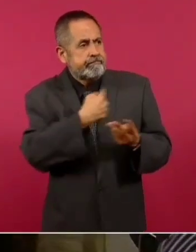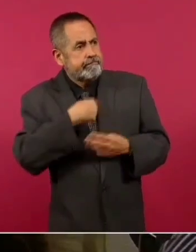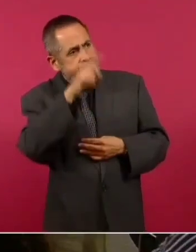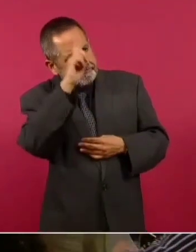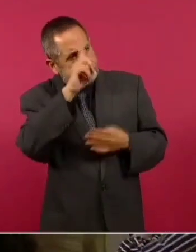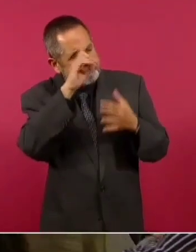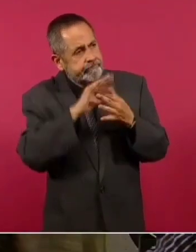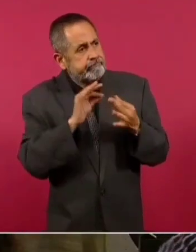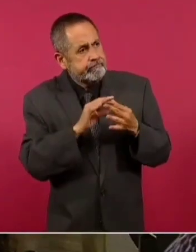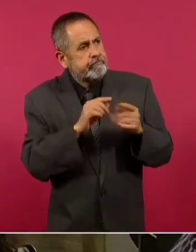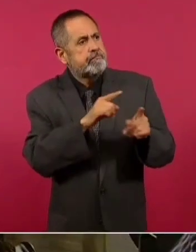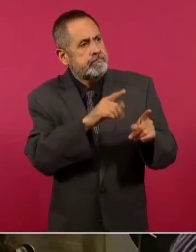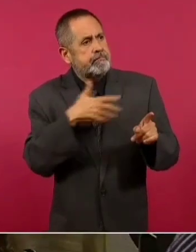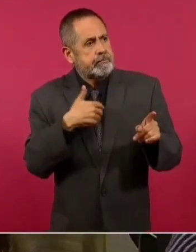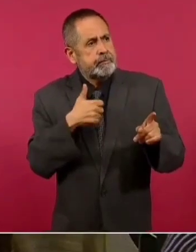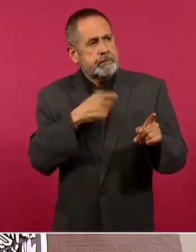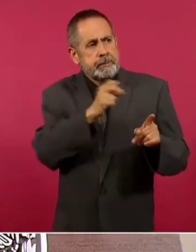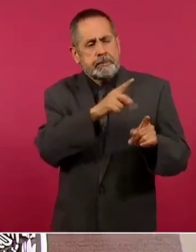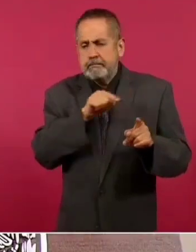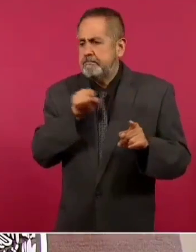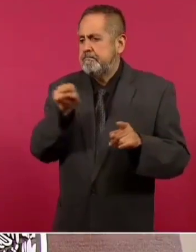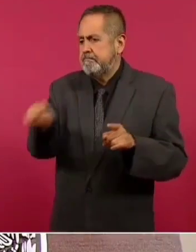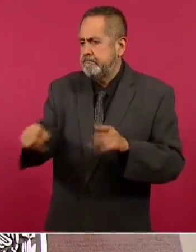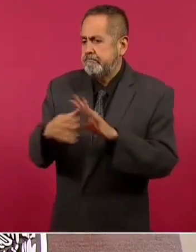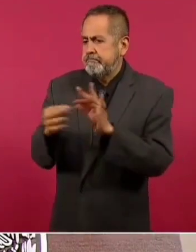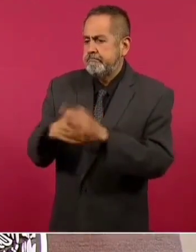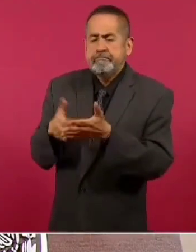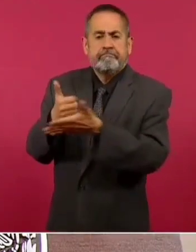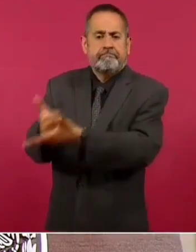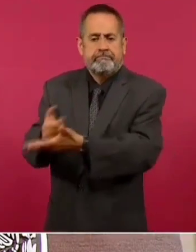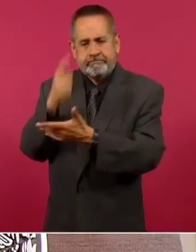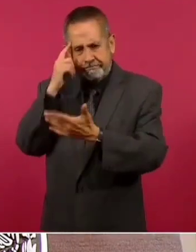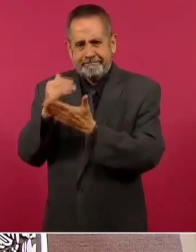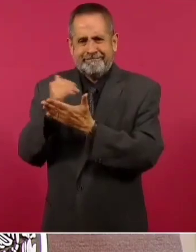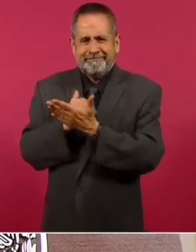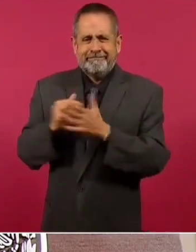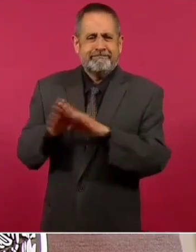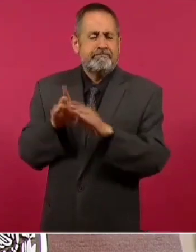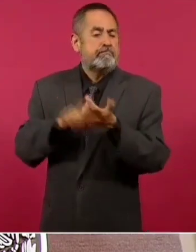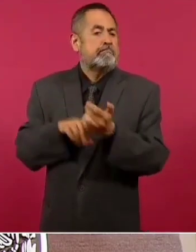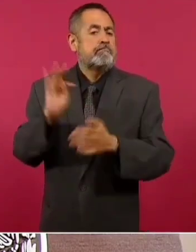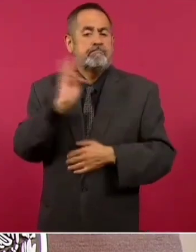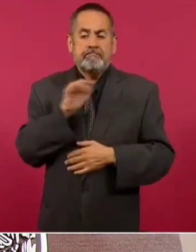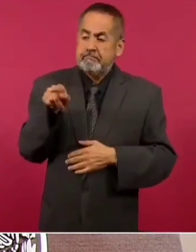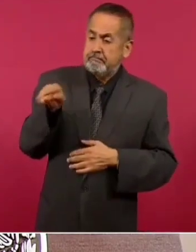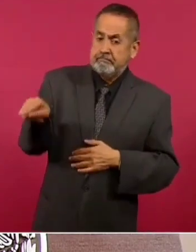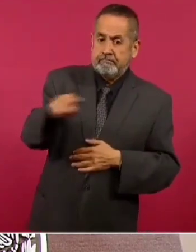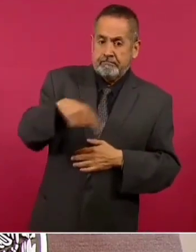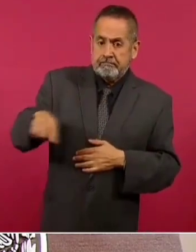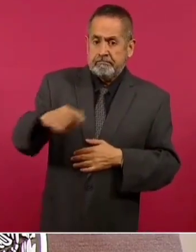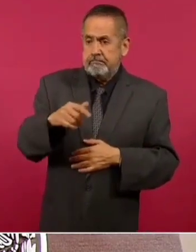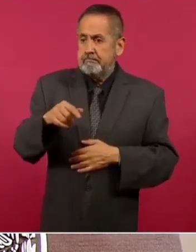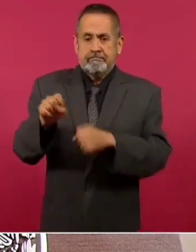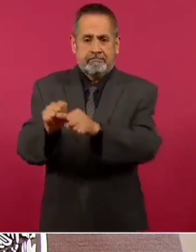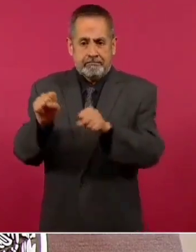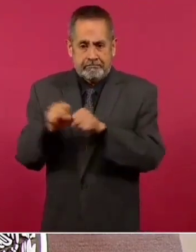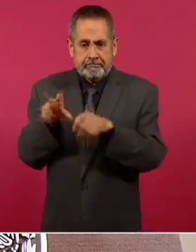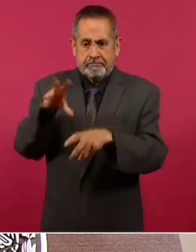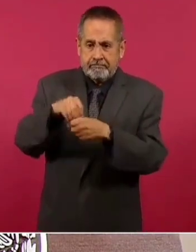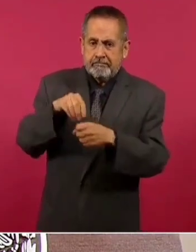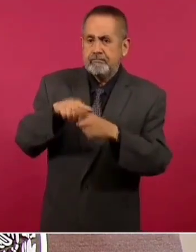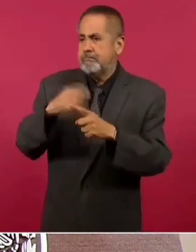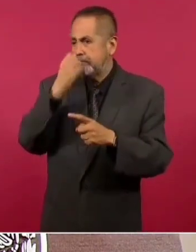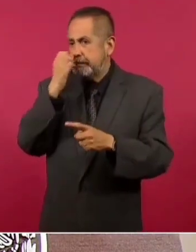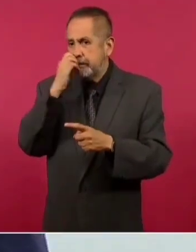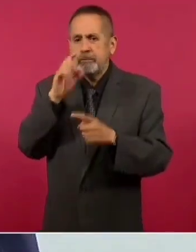qué hacer en casos particulares o en comportamientos generales que ustedes observen en el aula o en el recinto escolar o